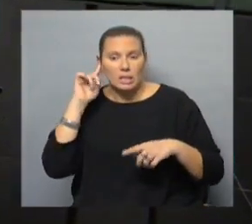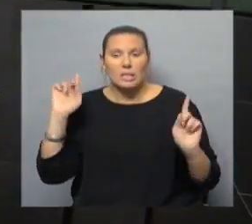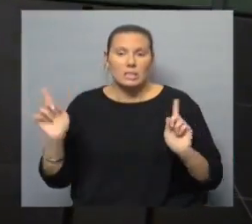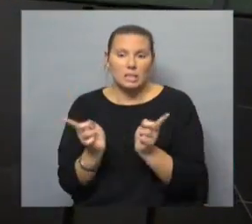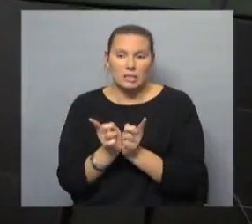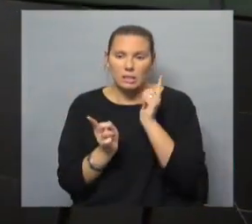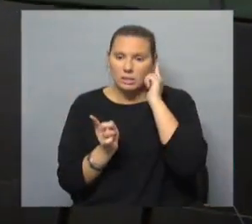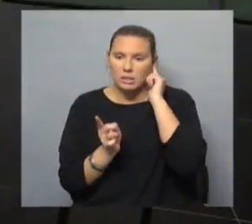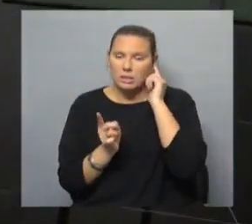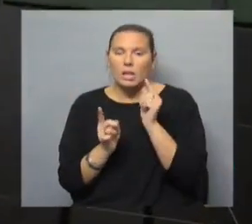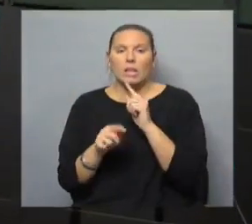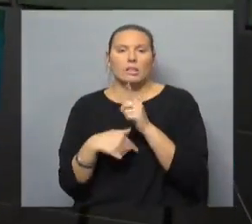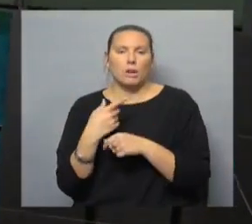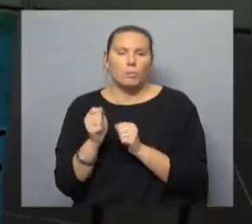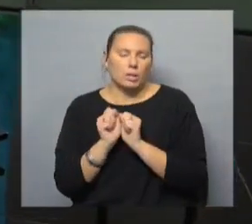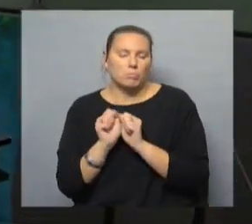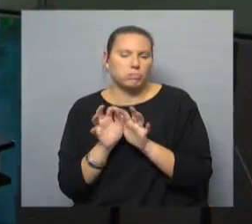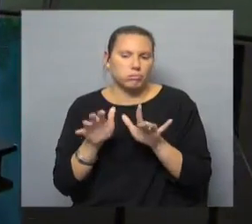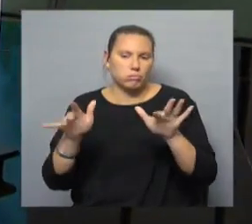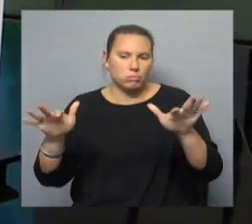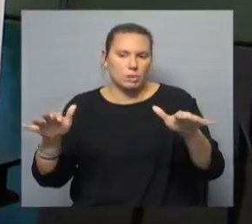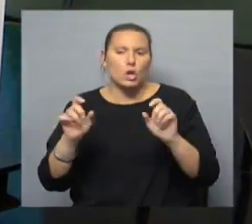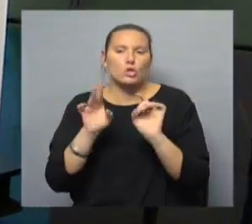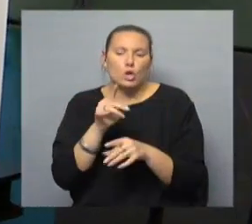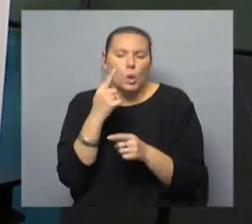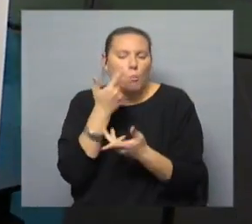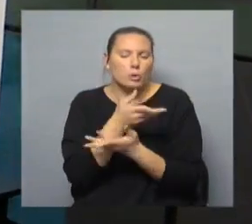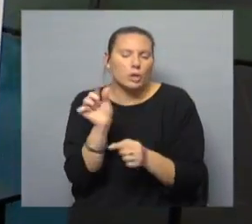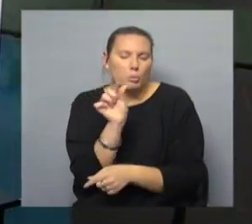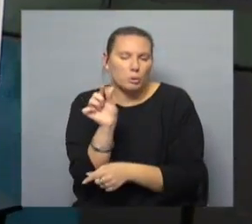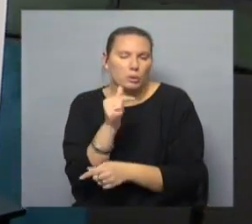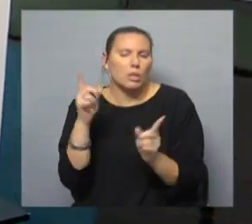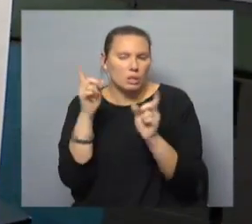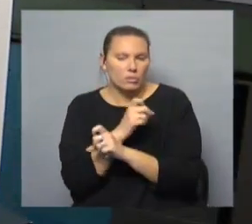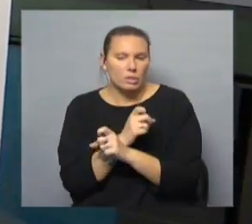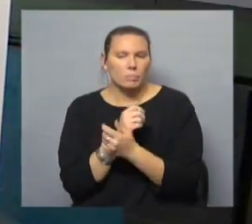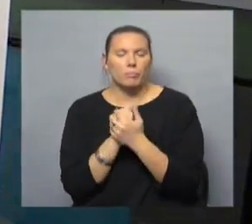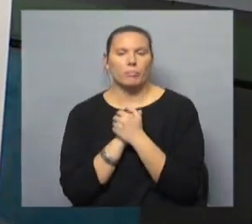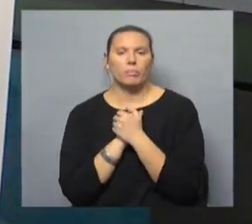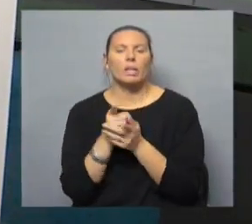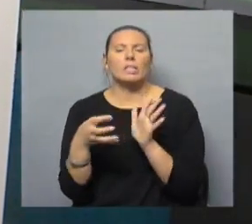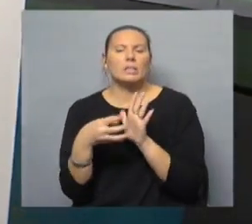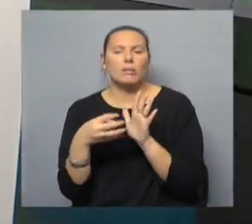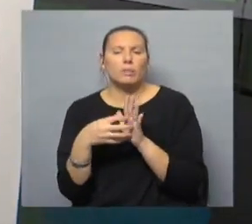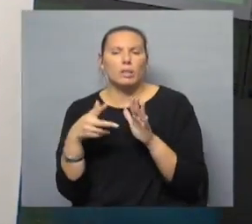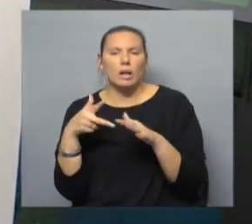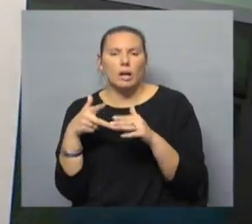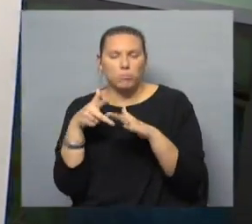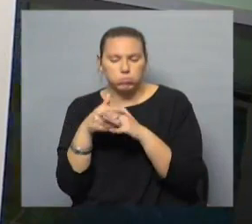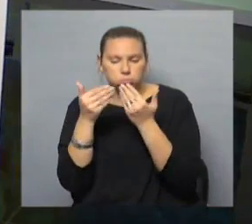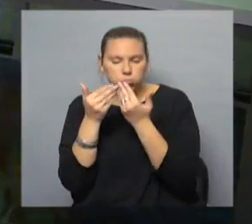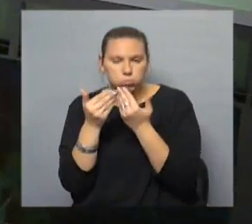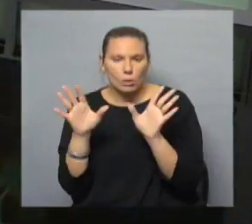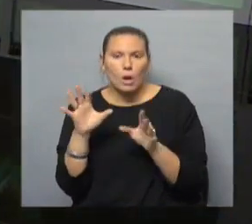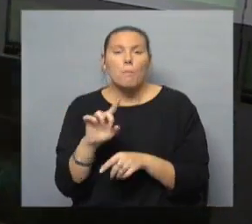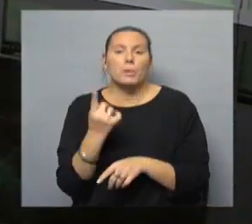digamos, expandirse para afuera después sin... solamente mostrando un pedacito es mucho más difícil. Sí. ¿Qué significó para vos estrenar tu ópera prima en el Festival